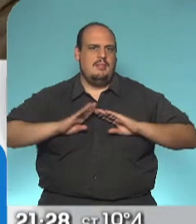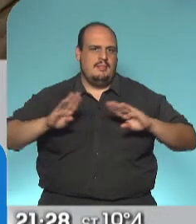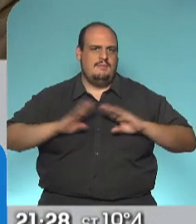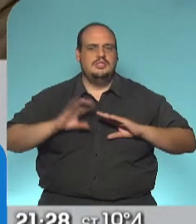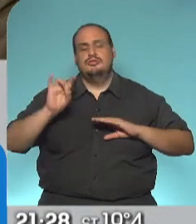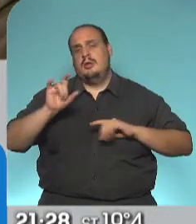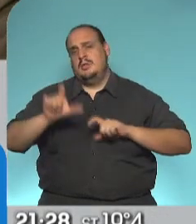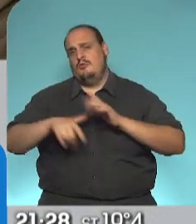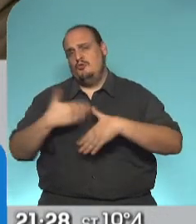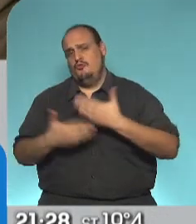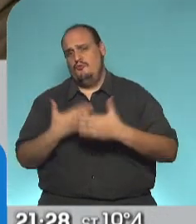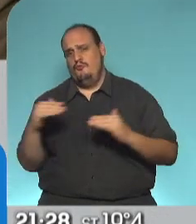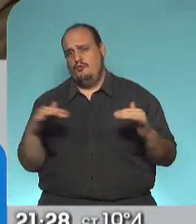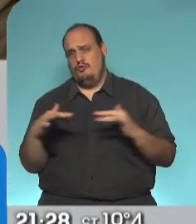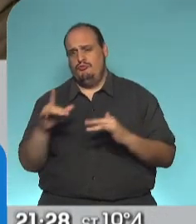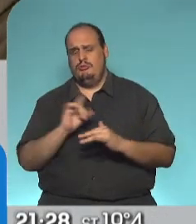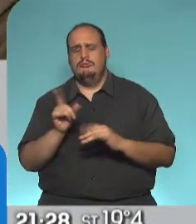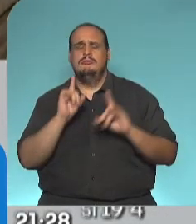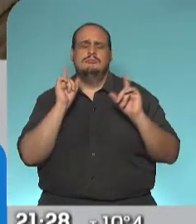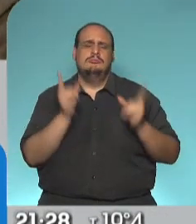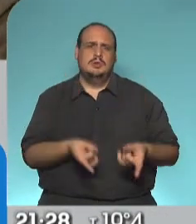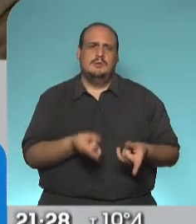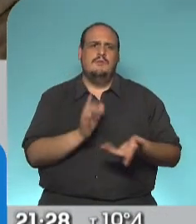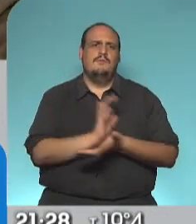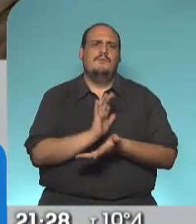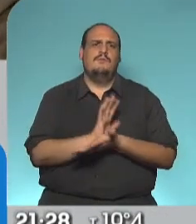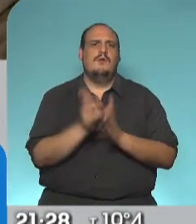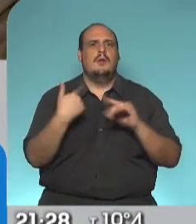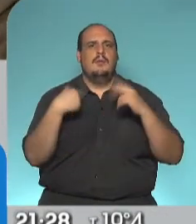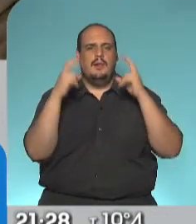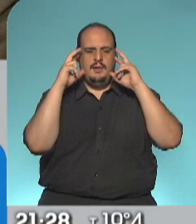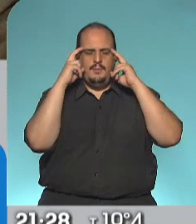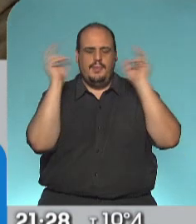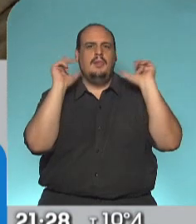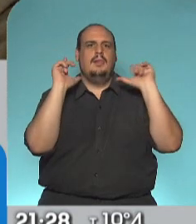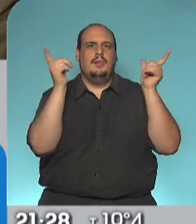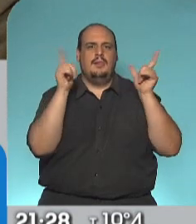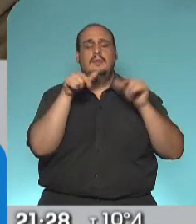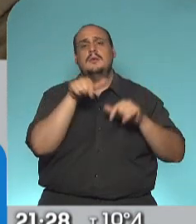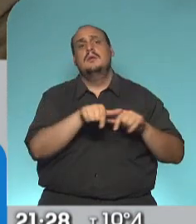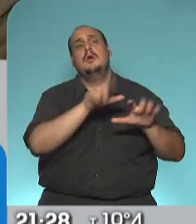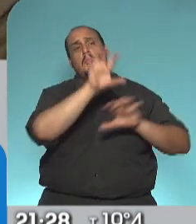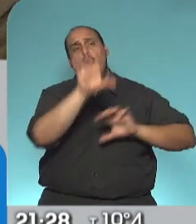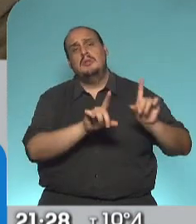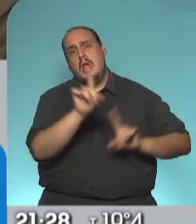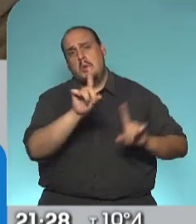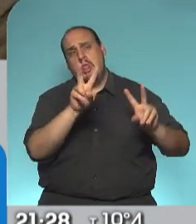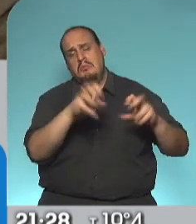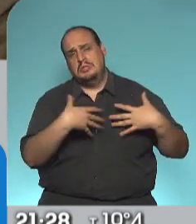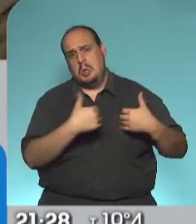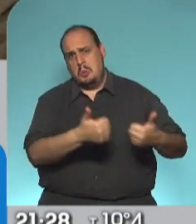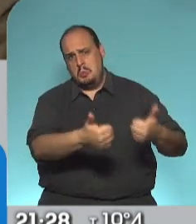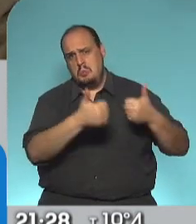jugar al fútbol lógicamente sino también en forma de recreación y algunas provincias están muy bien en el tema sanitario le quería preguntar